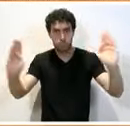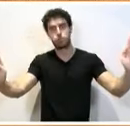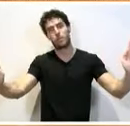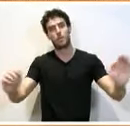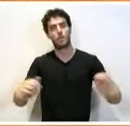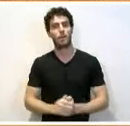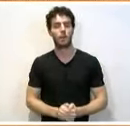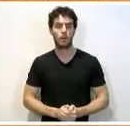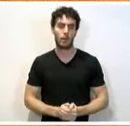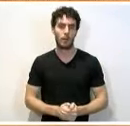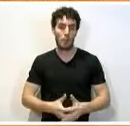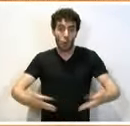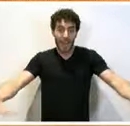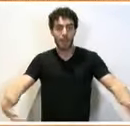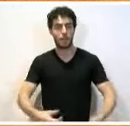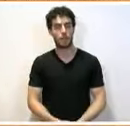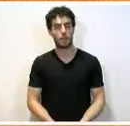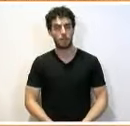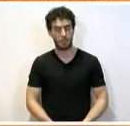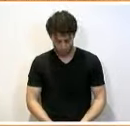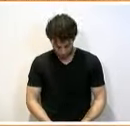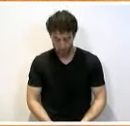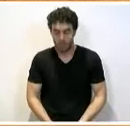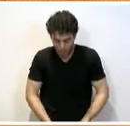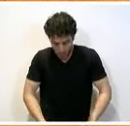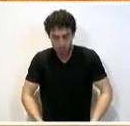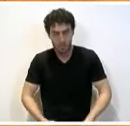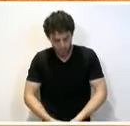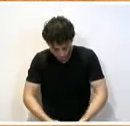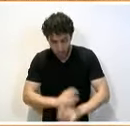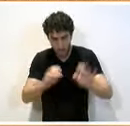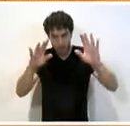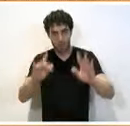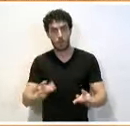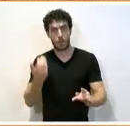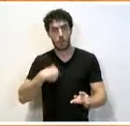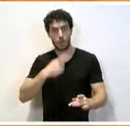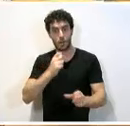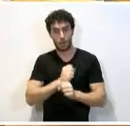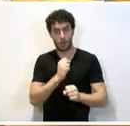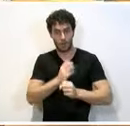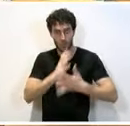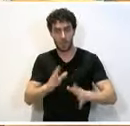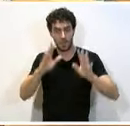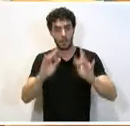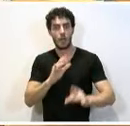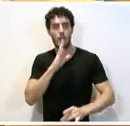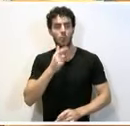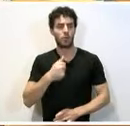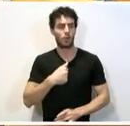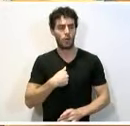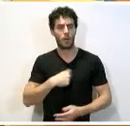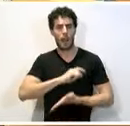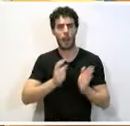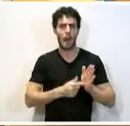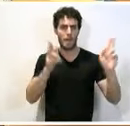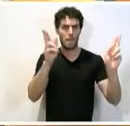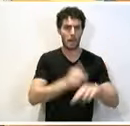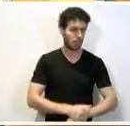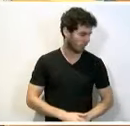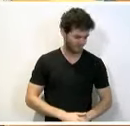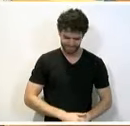todos. Claro que sí. Y ya le he dicho que se está trabajando. Entonces, yo no derogo leyes, no se equivoque,